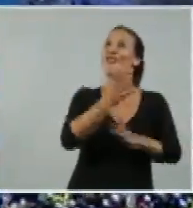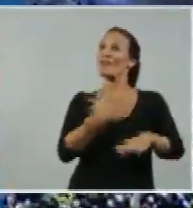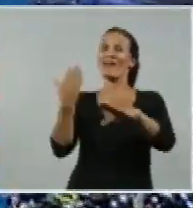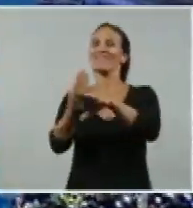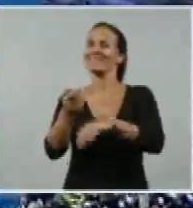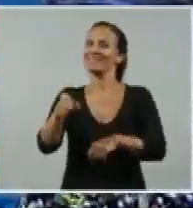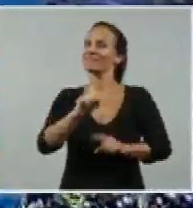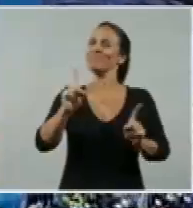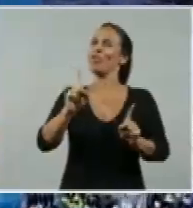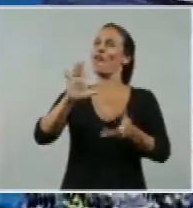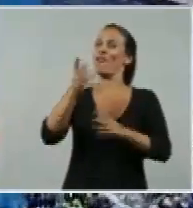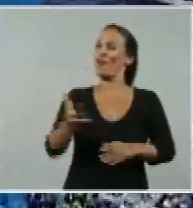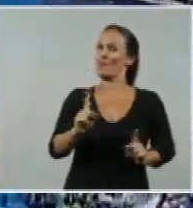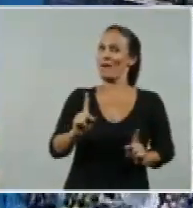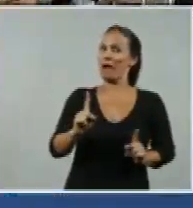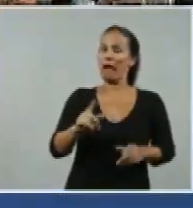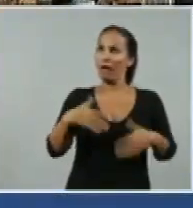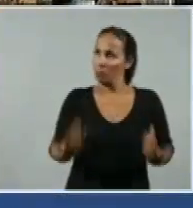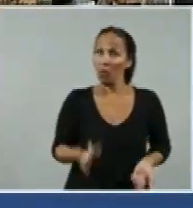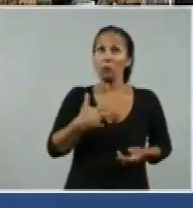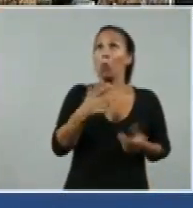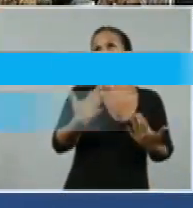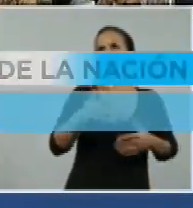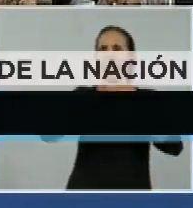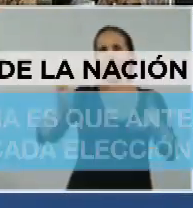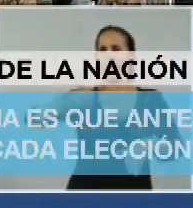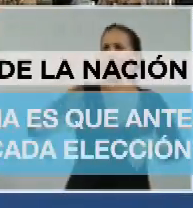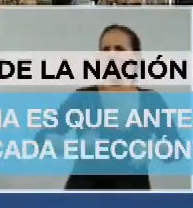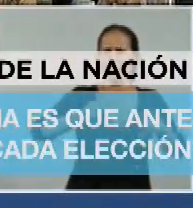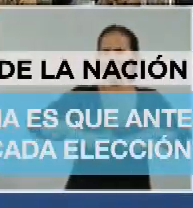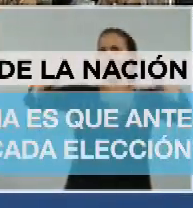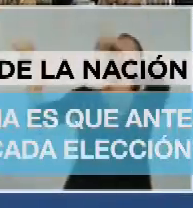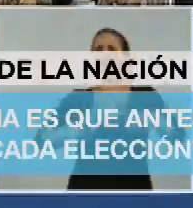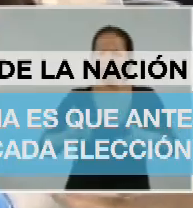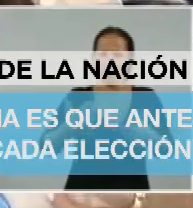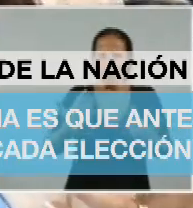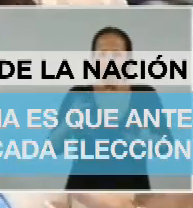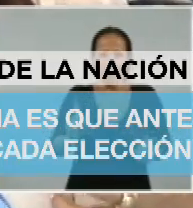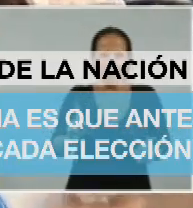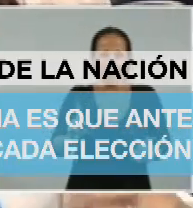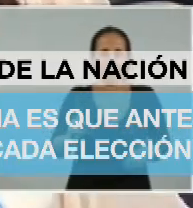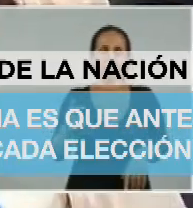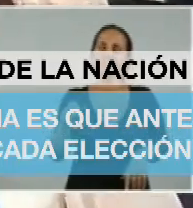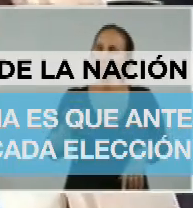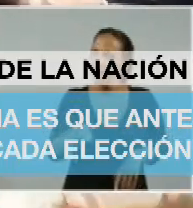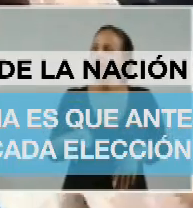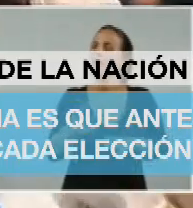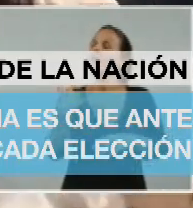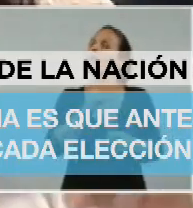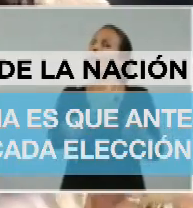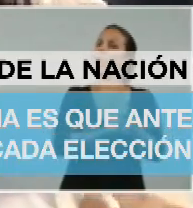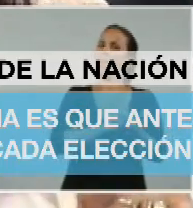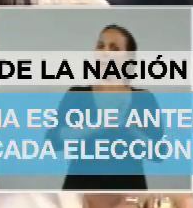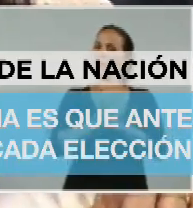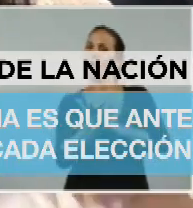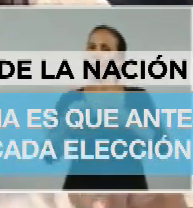punto tal que podían golpearle la mesa y hacerle volar los platos. La disputa de poder, que en